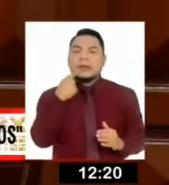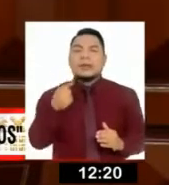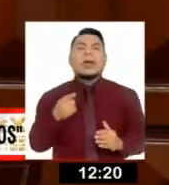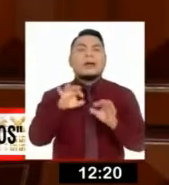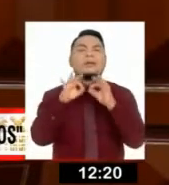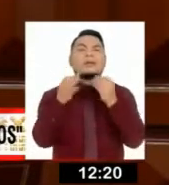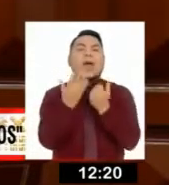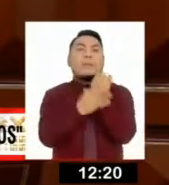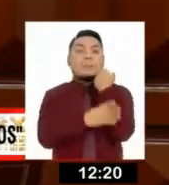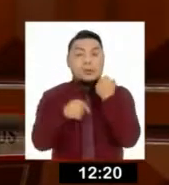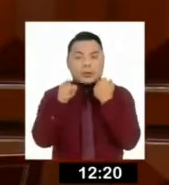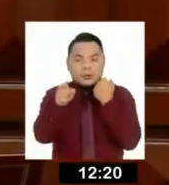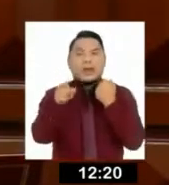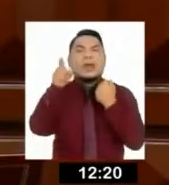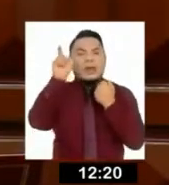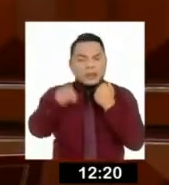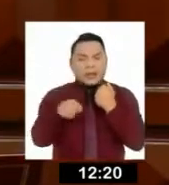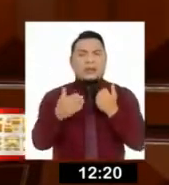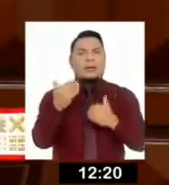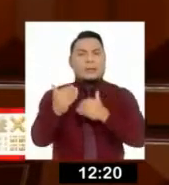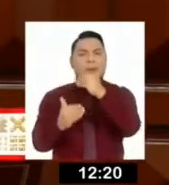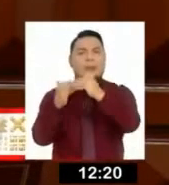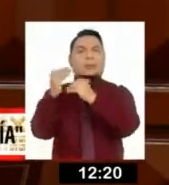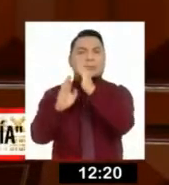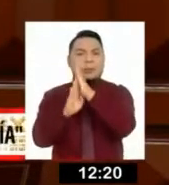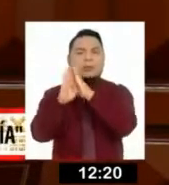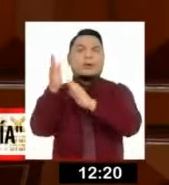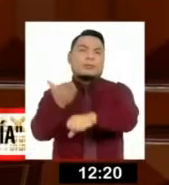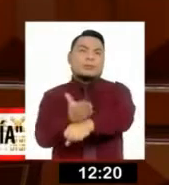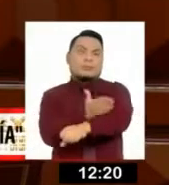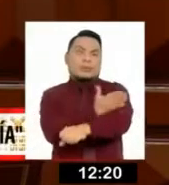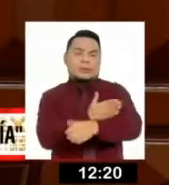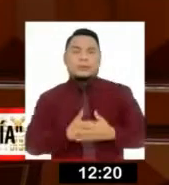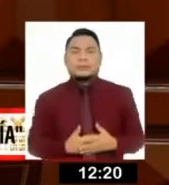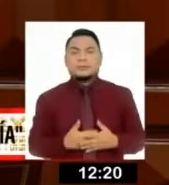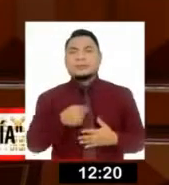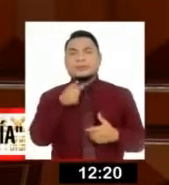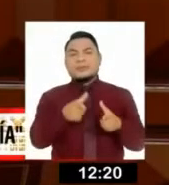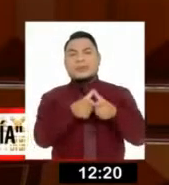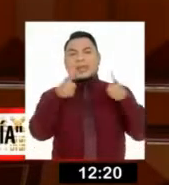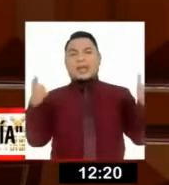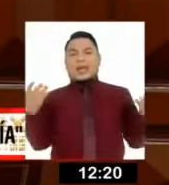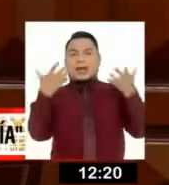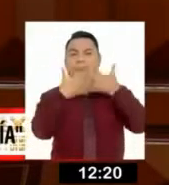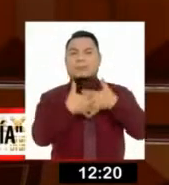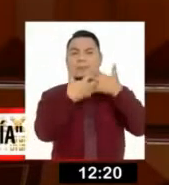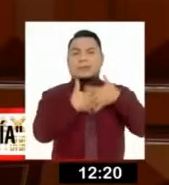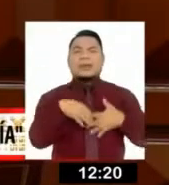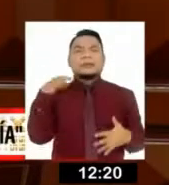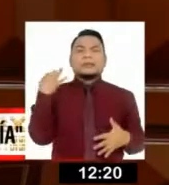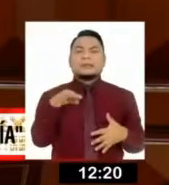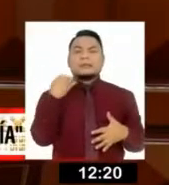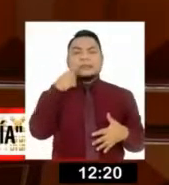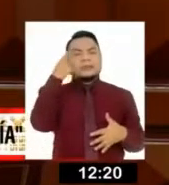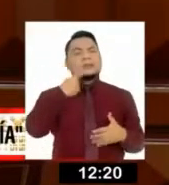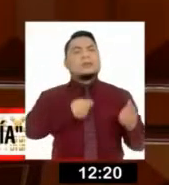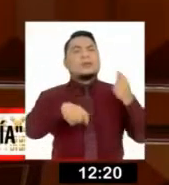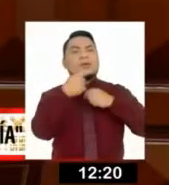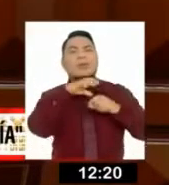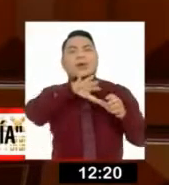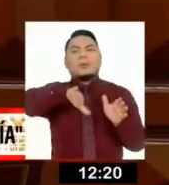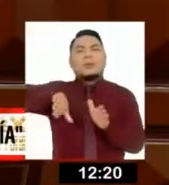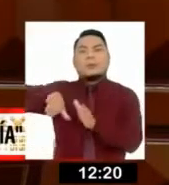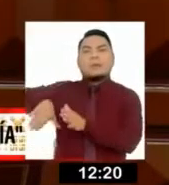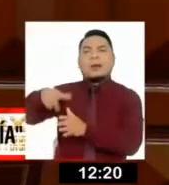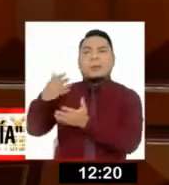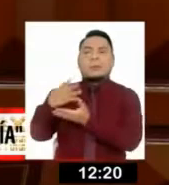menores ingresos, sean más estables y prósperos. Que las grandes empresas no estafen al fisco inmediato la